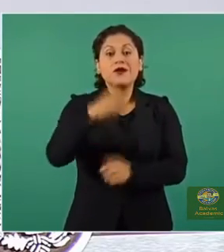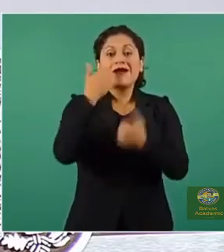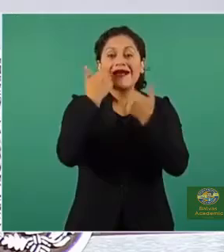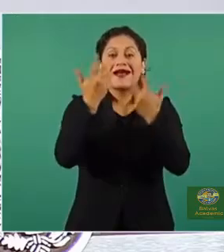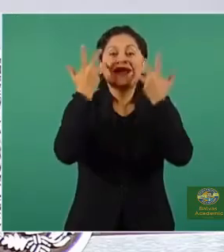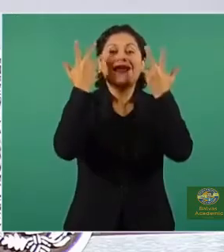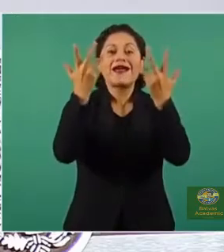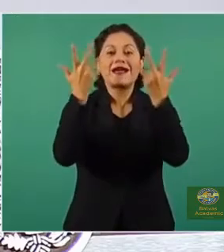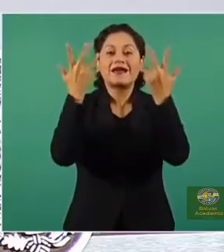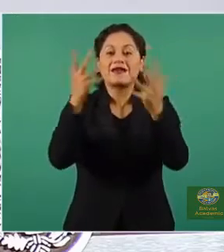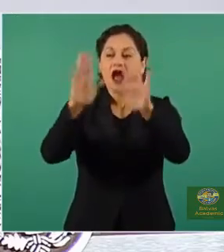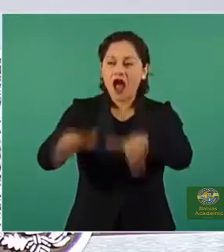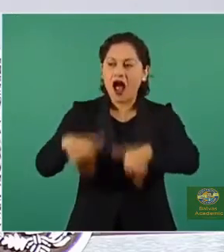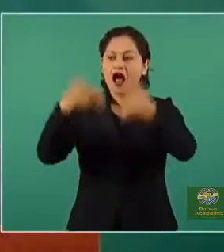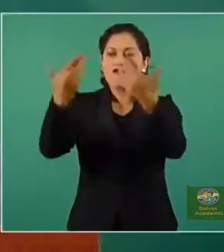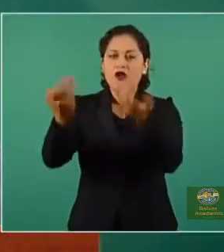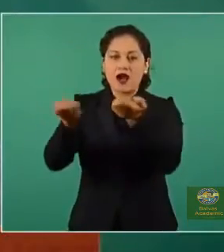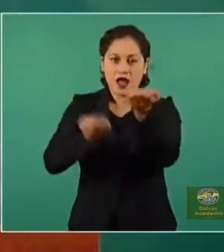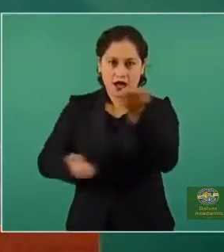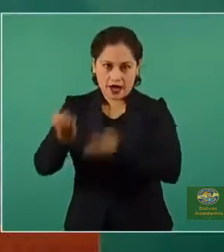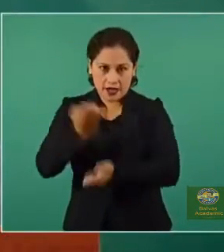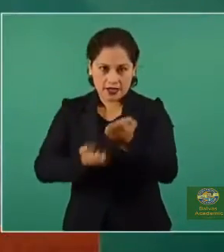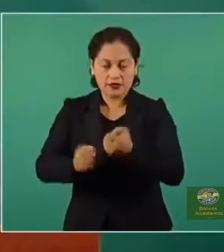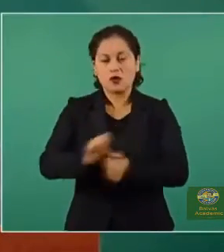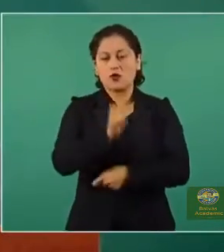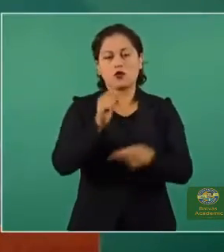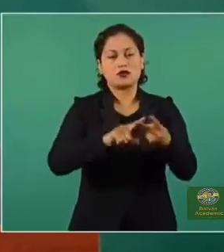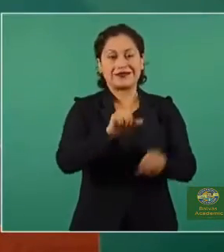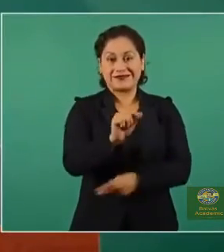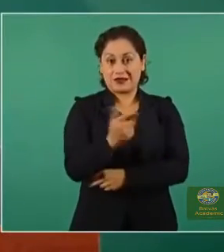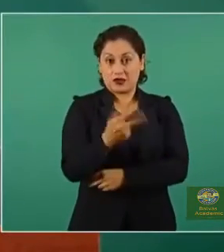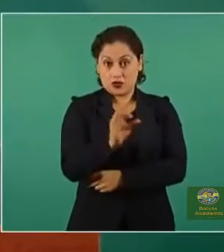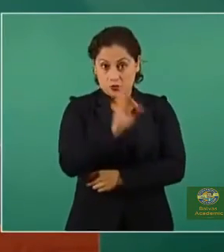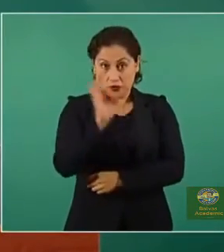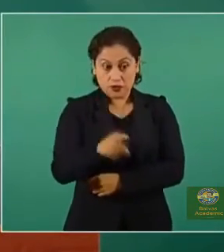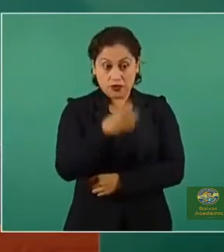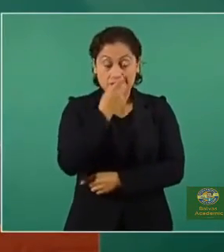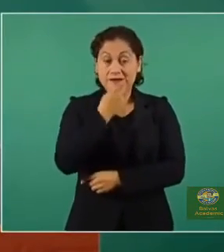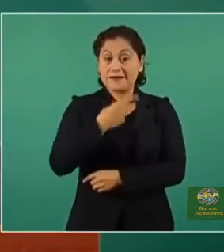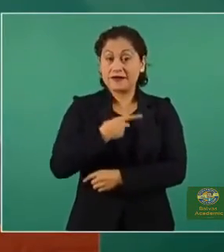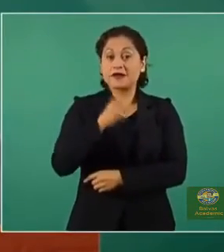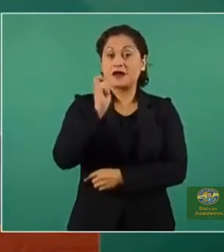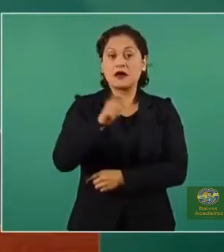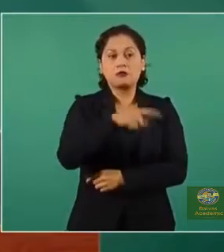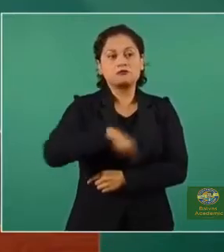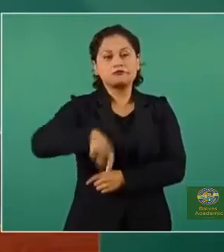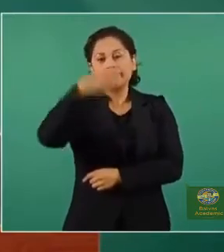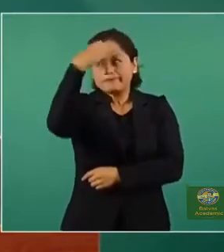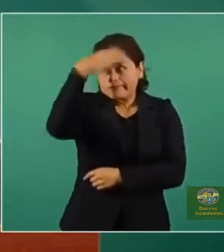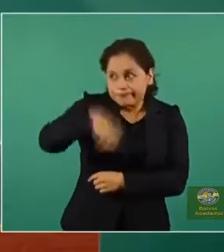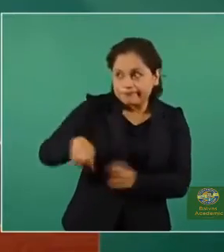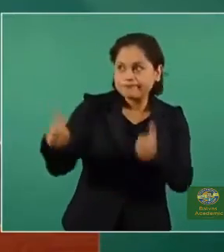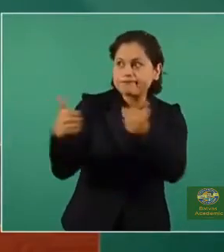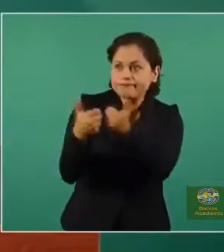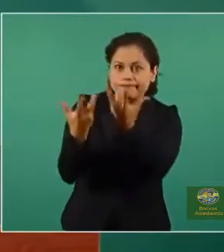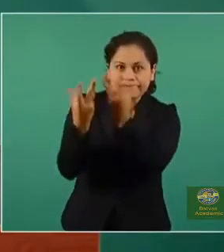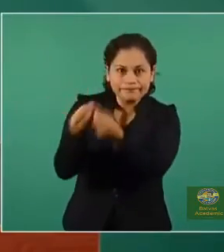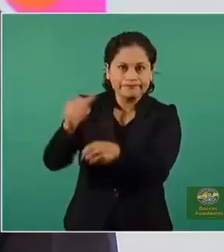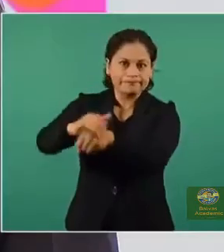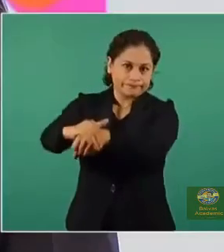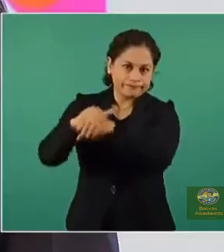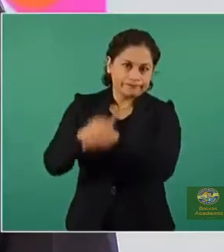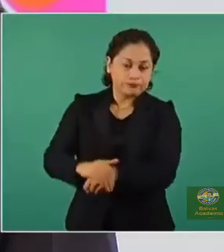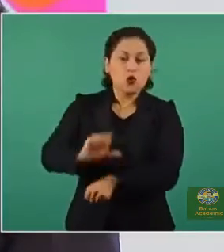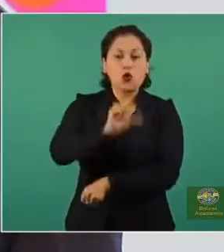exterior, el 78% extrañaba jugar con sus amigas y amigos y el